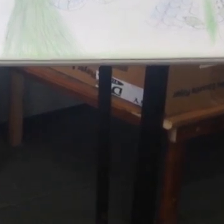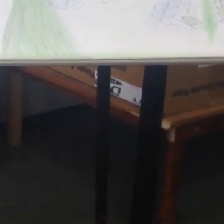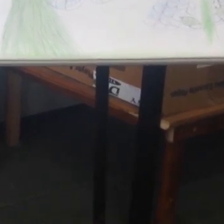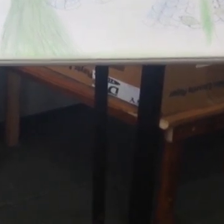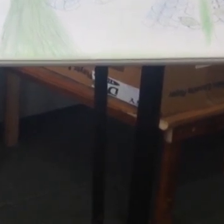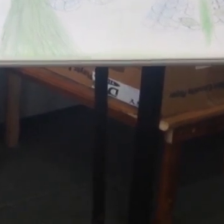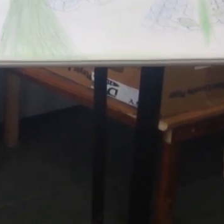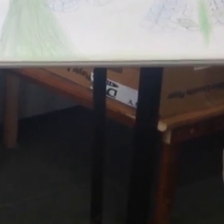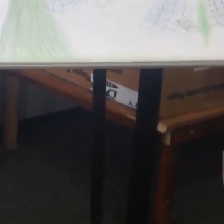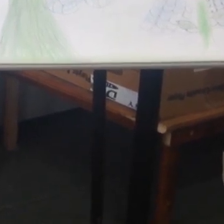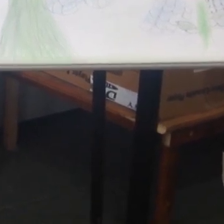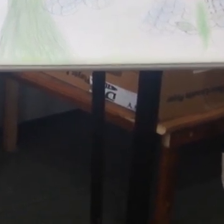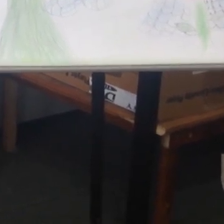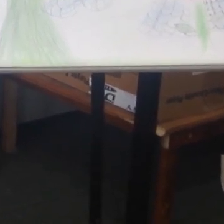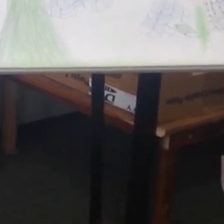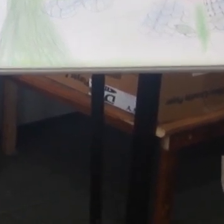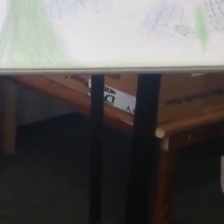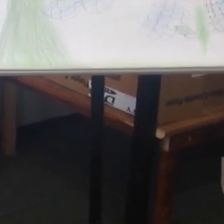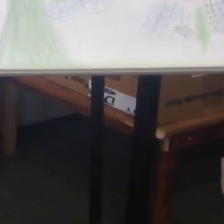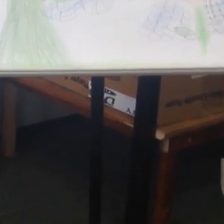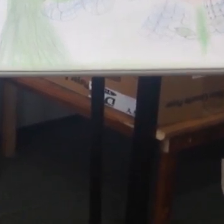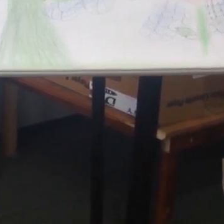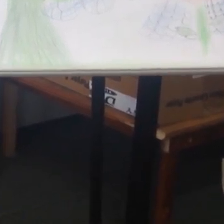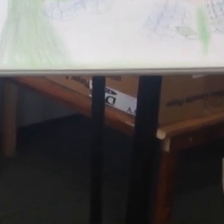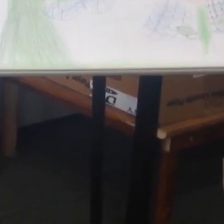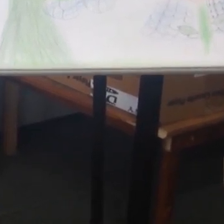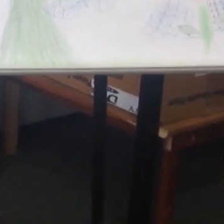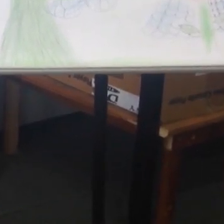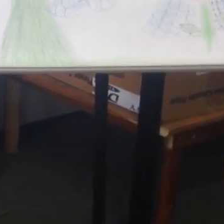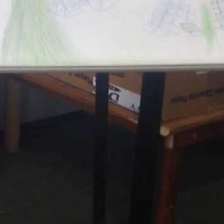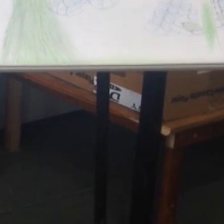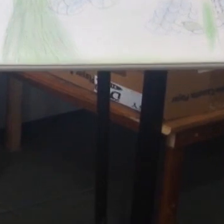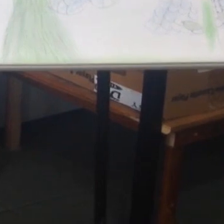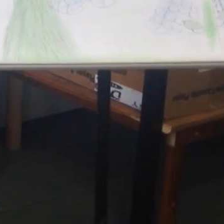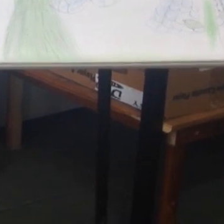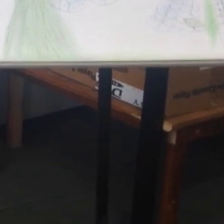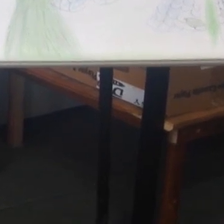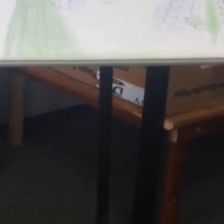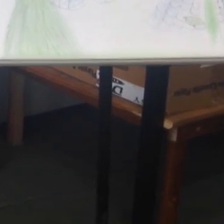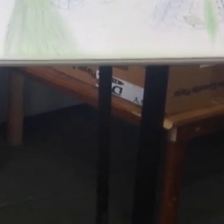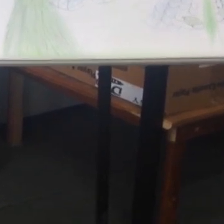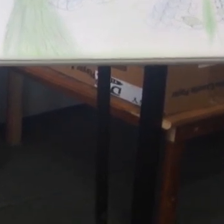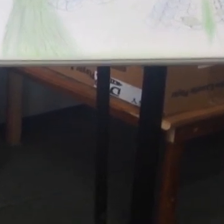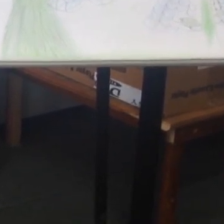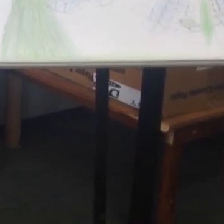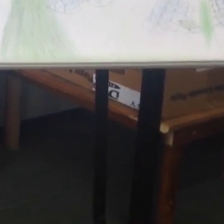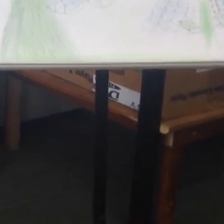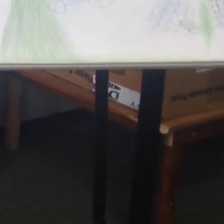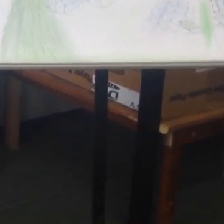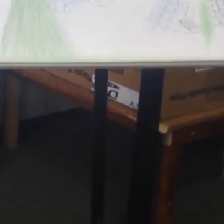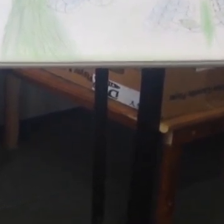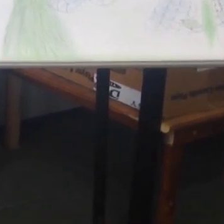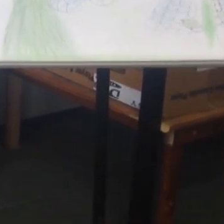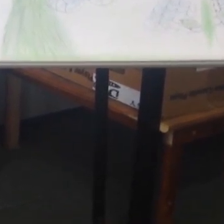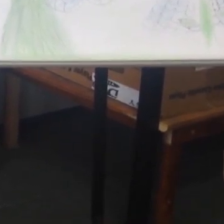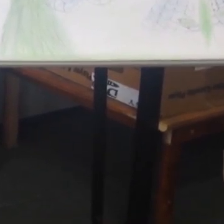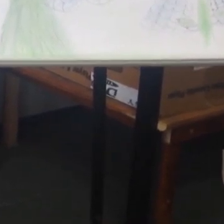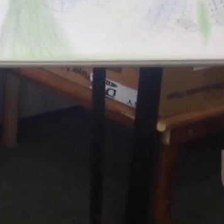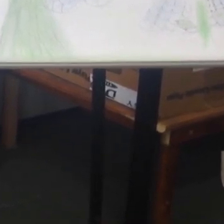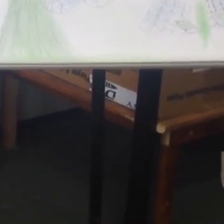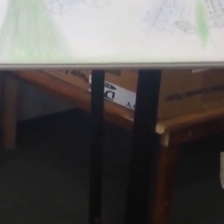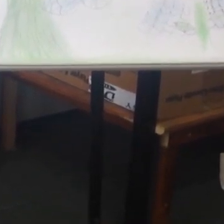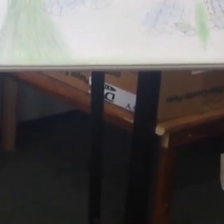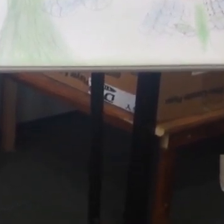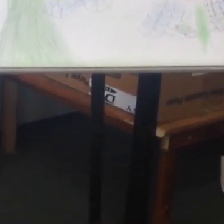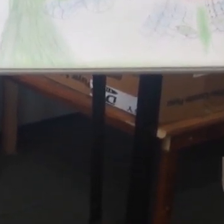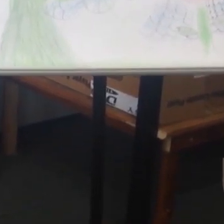angelitos. Yo les decía así. Ya cuando iba en kinder, ya dibujaba puros corazones. Y